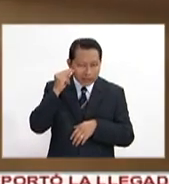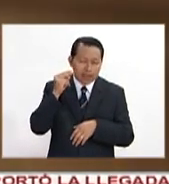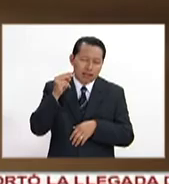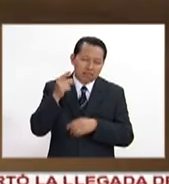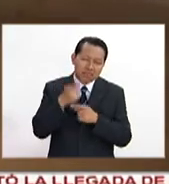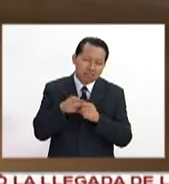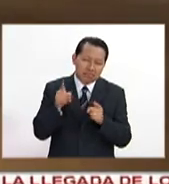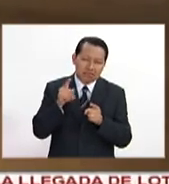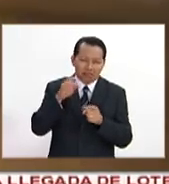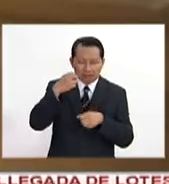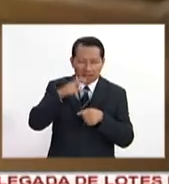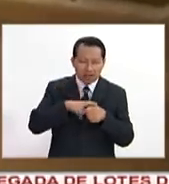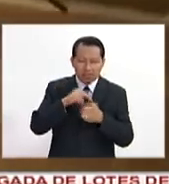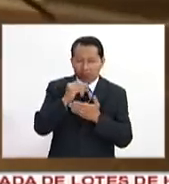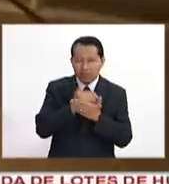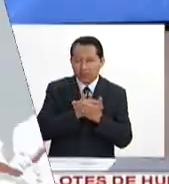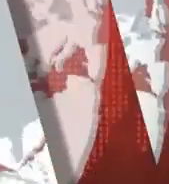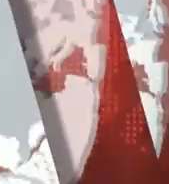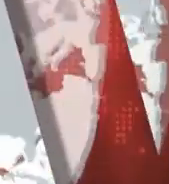entre los extranjeros.